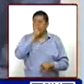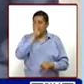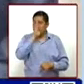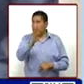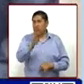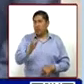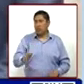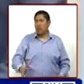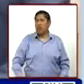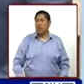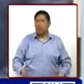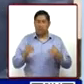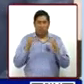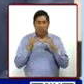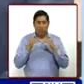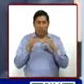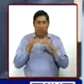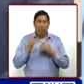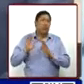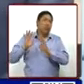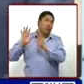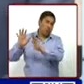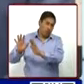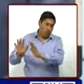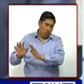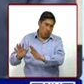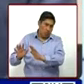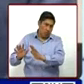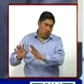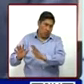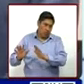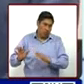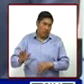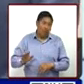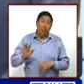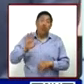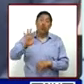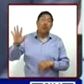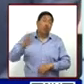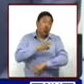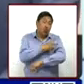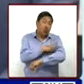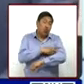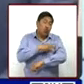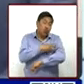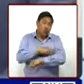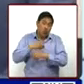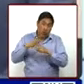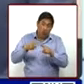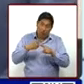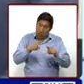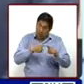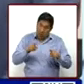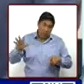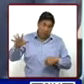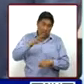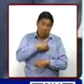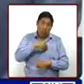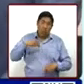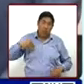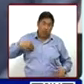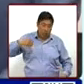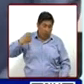imparcialidad en manos de los vocales, de los miembros del